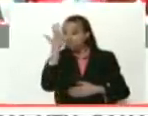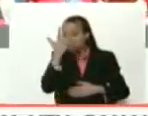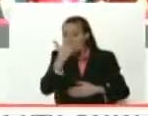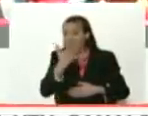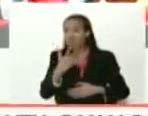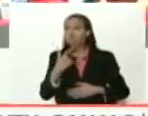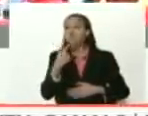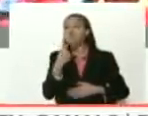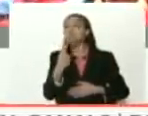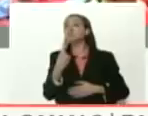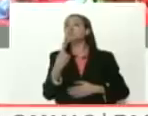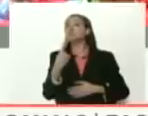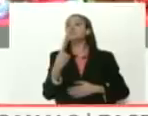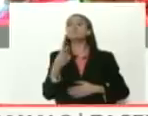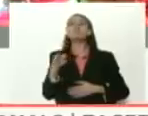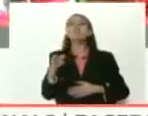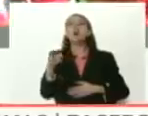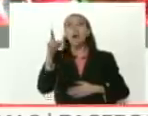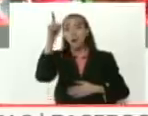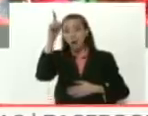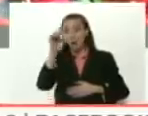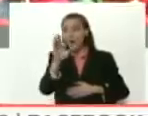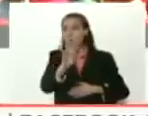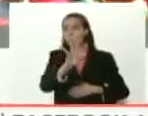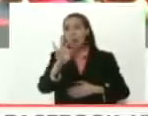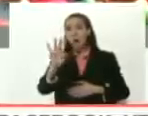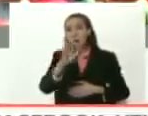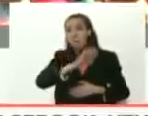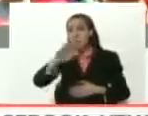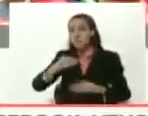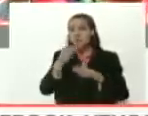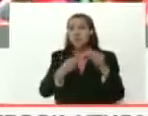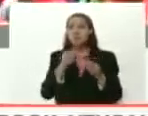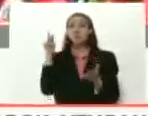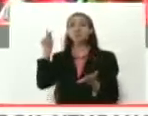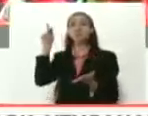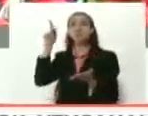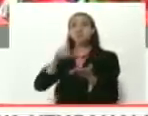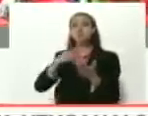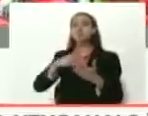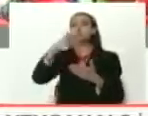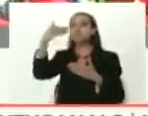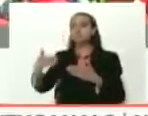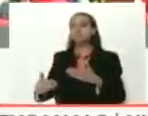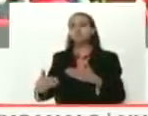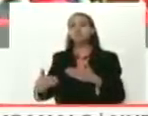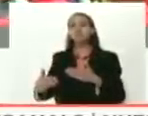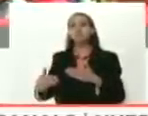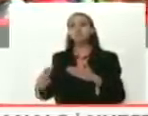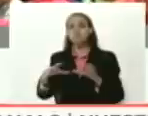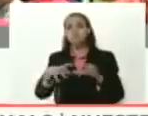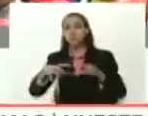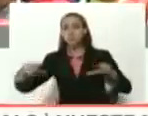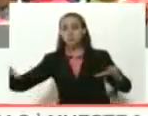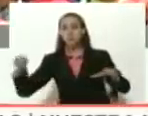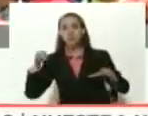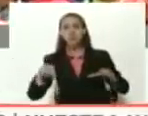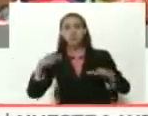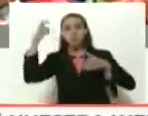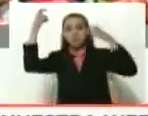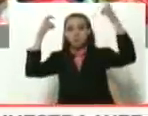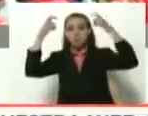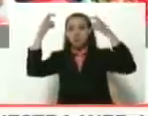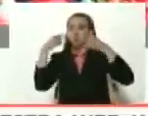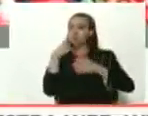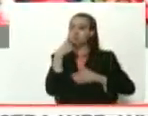que se dé una vuelta por allá por el cuartel de la montaña y se pare ahí frente al comandante Chávez y le diga así: